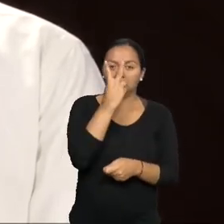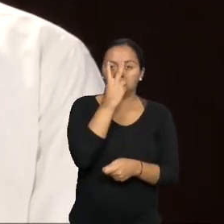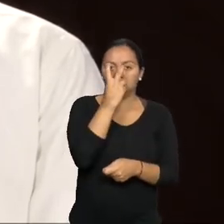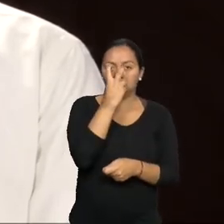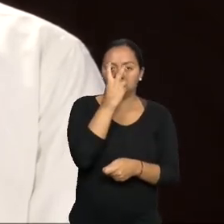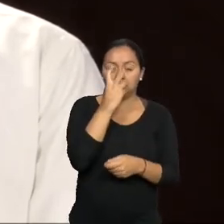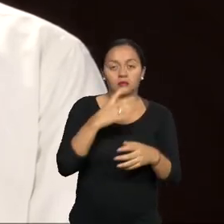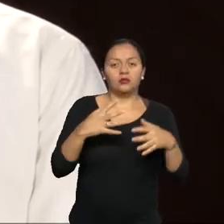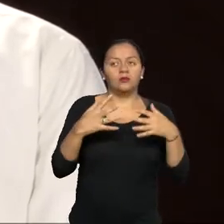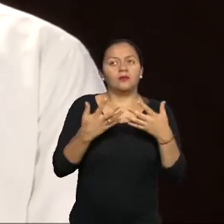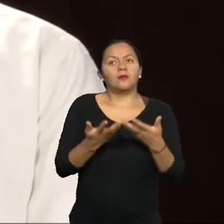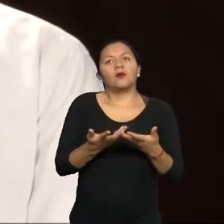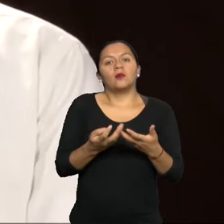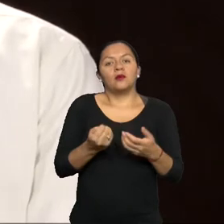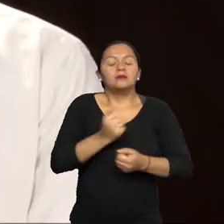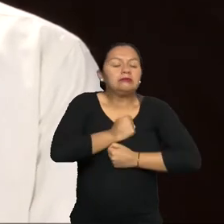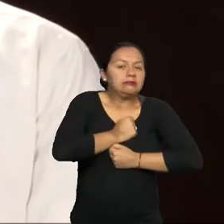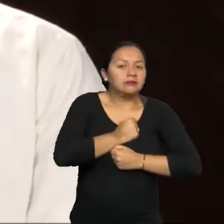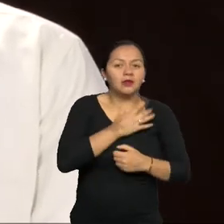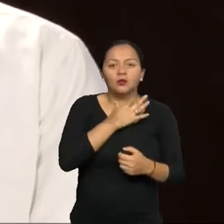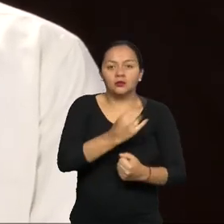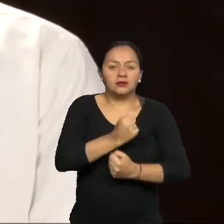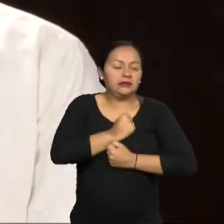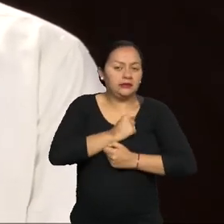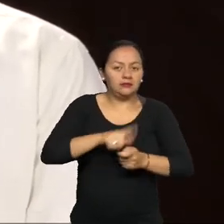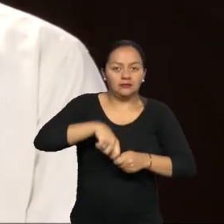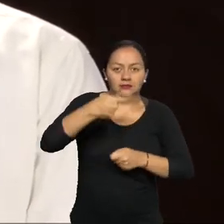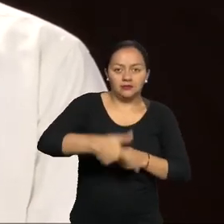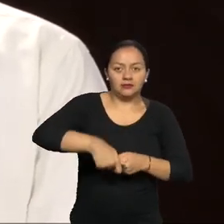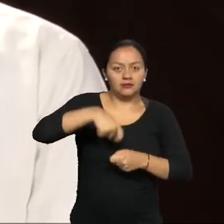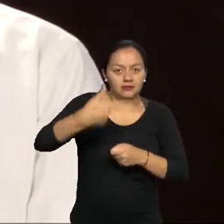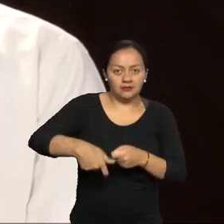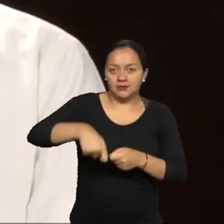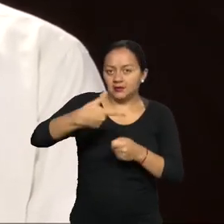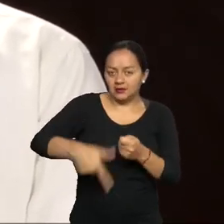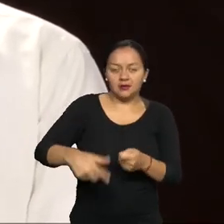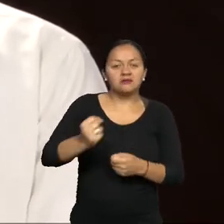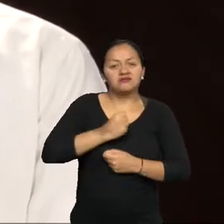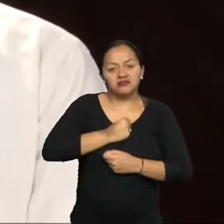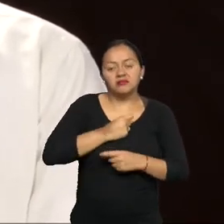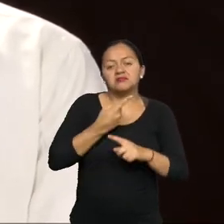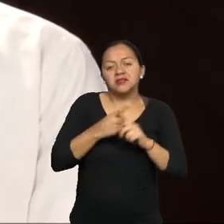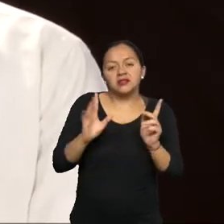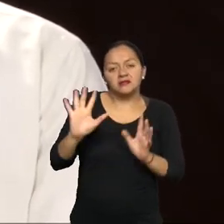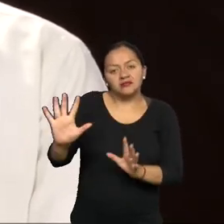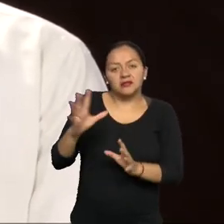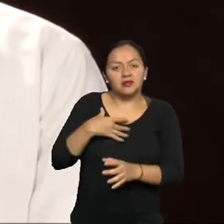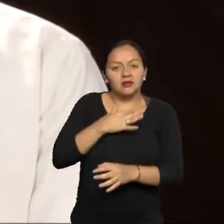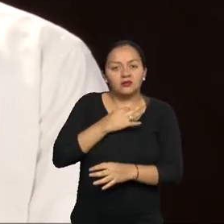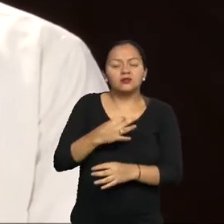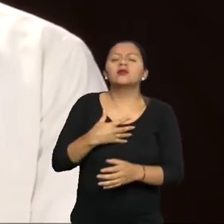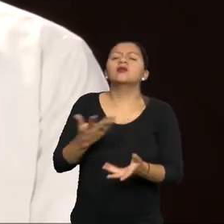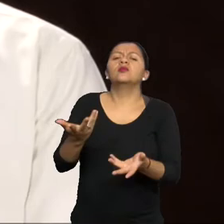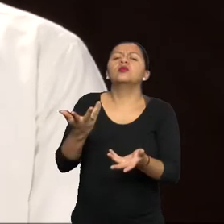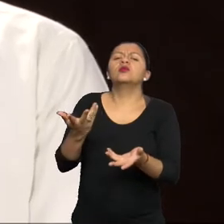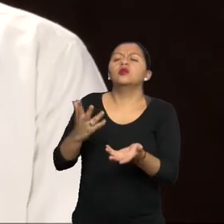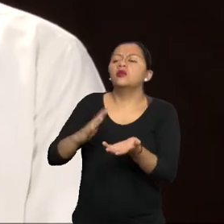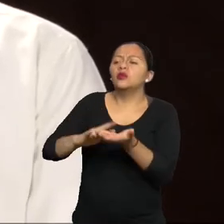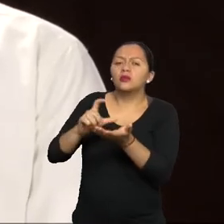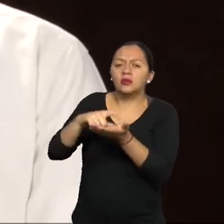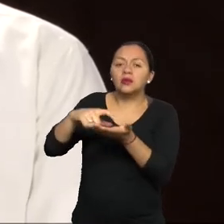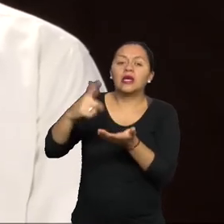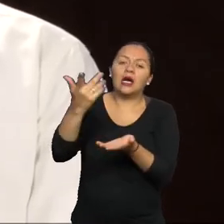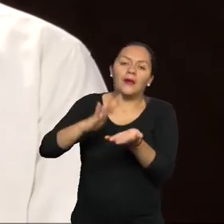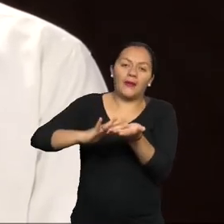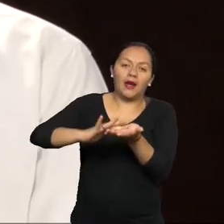apasionados, también la parte recreativa, los juegos de mesa, entre ellos el 40 es el rey. Y las marcas están marcadas en braille.